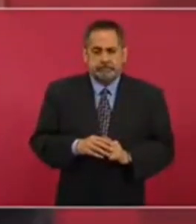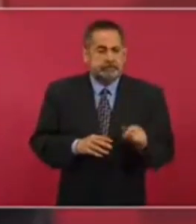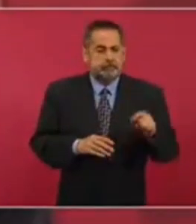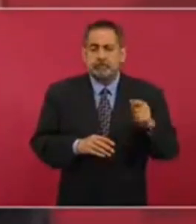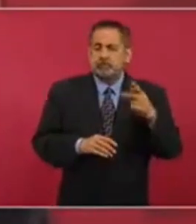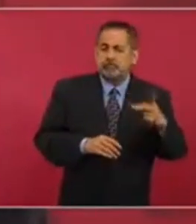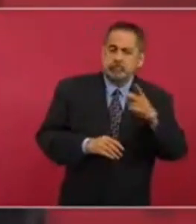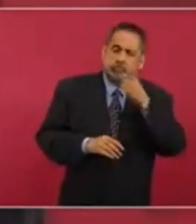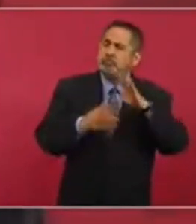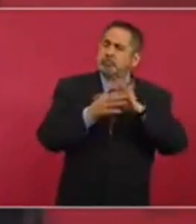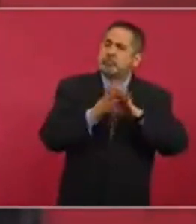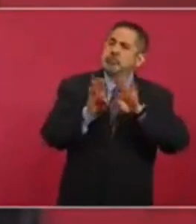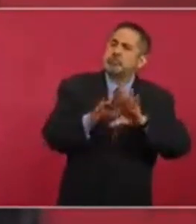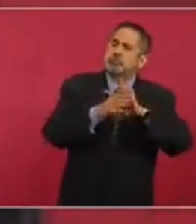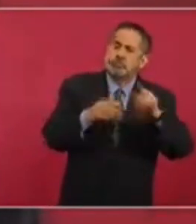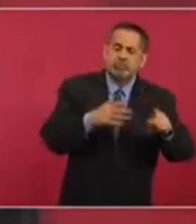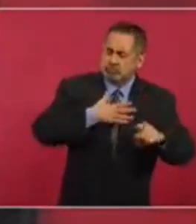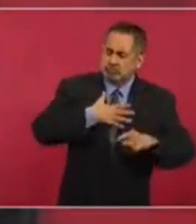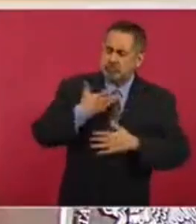versión de los hechos.